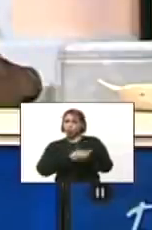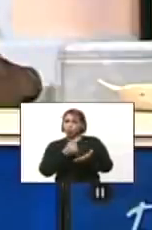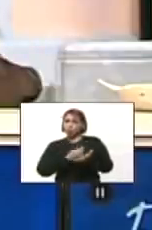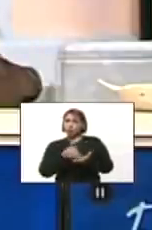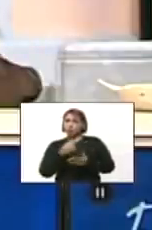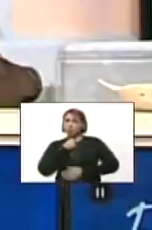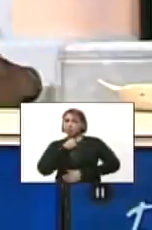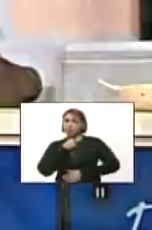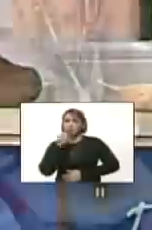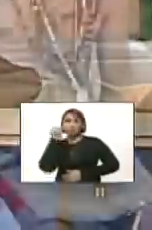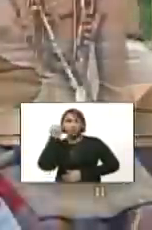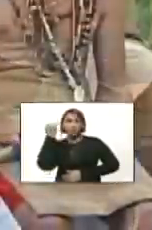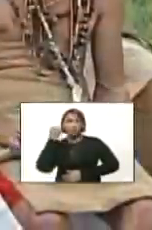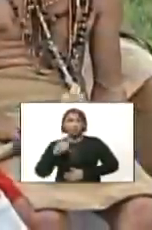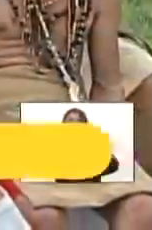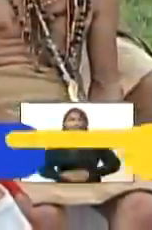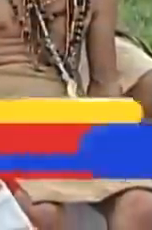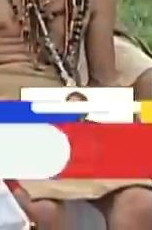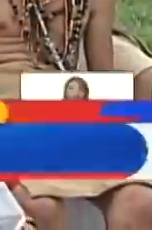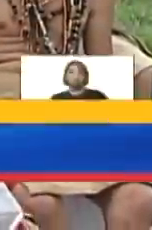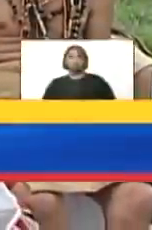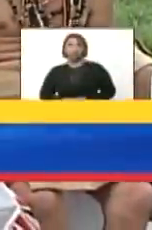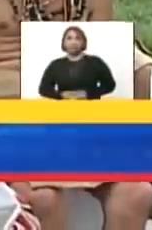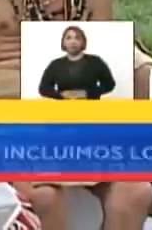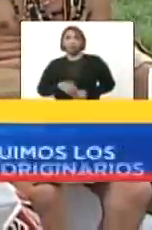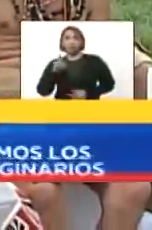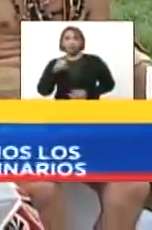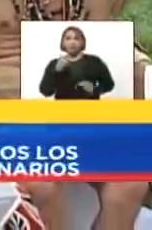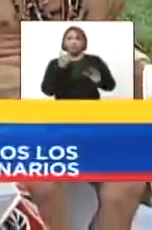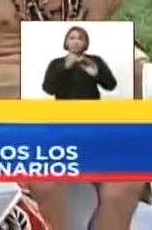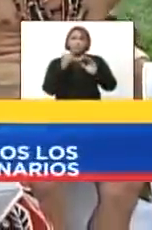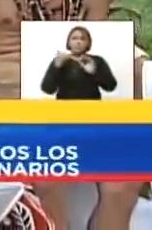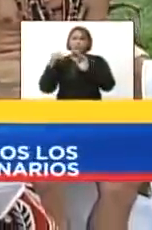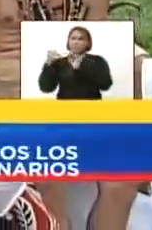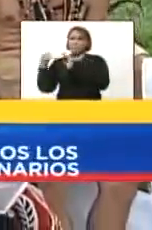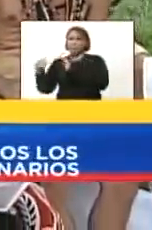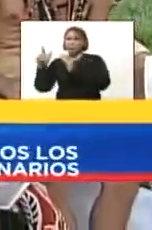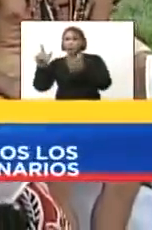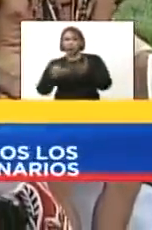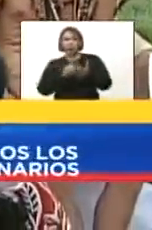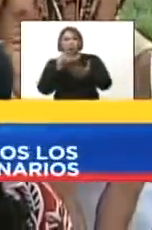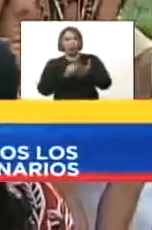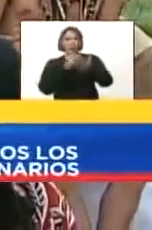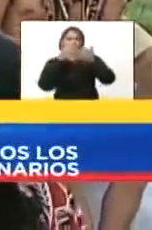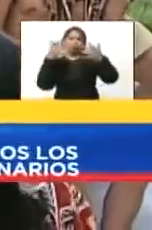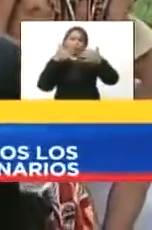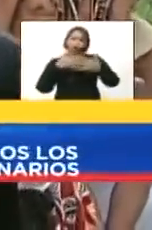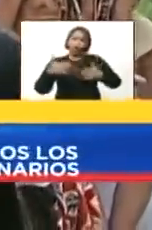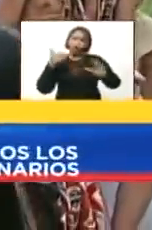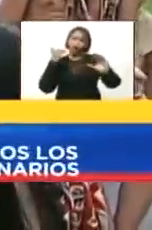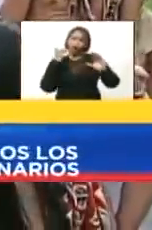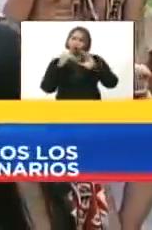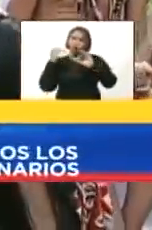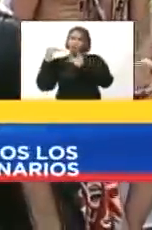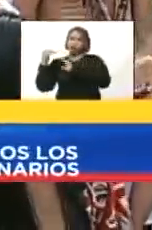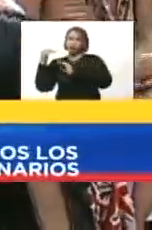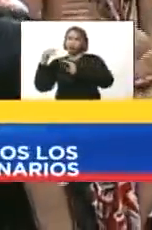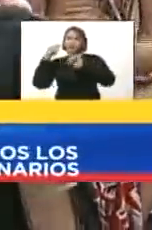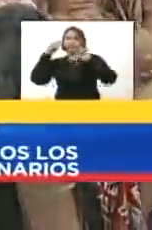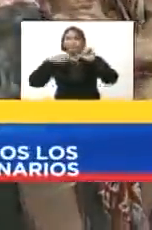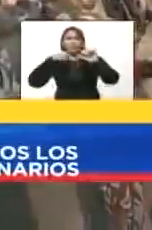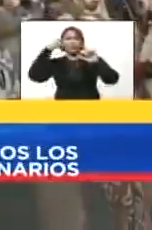gusta la idea? Y por esa vía le envío libros, documentos, mensajes,